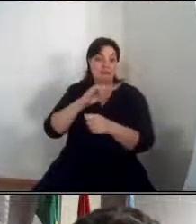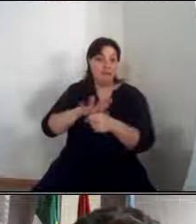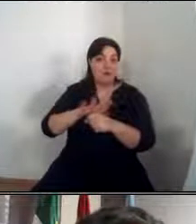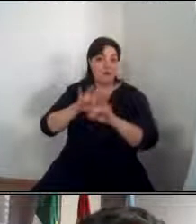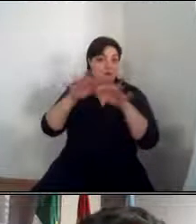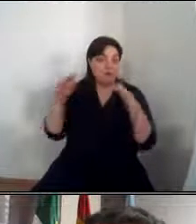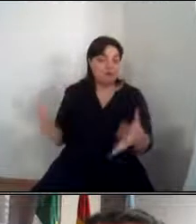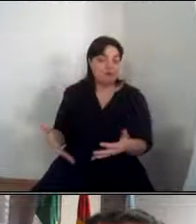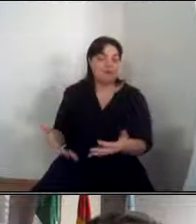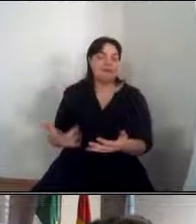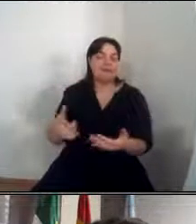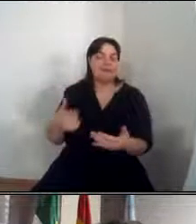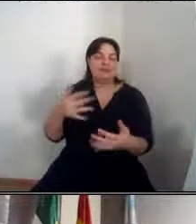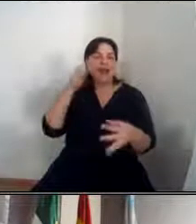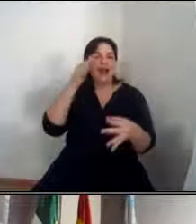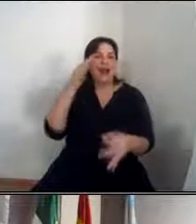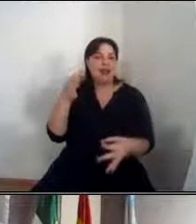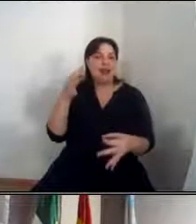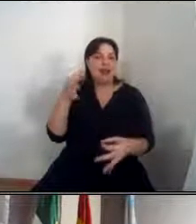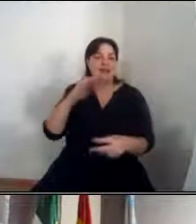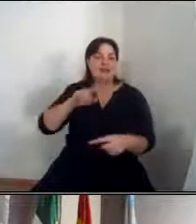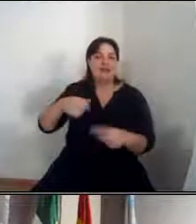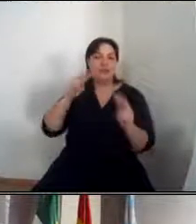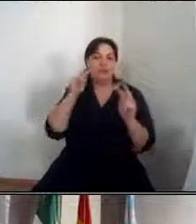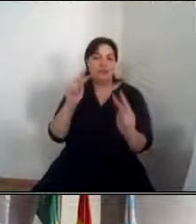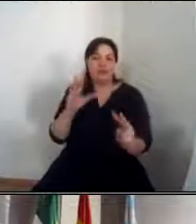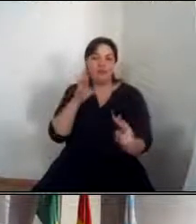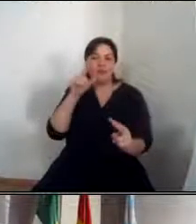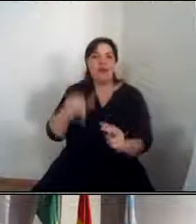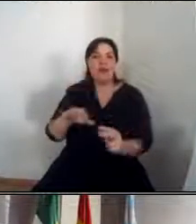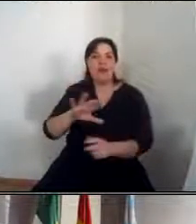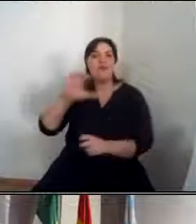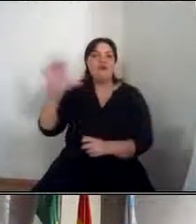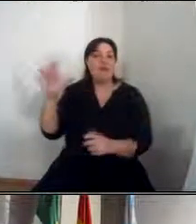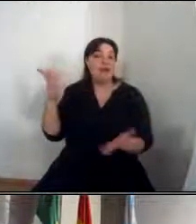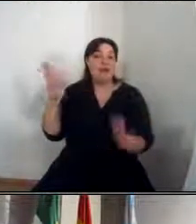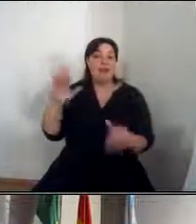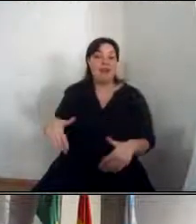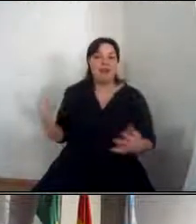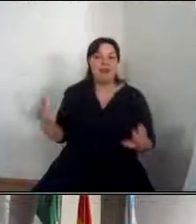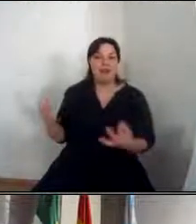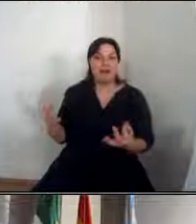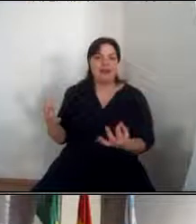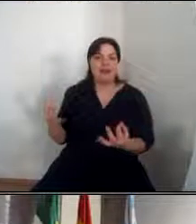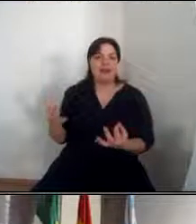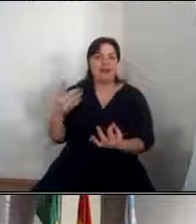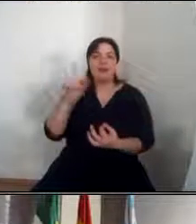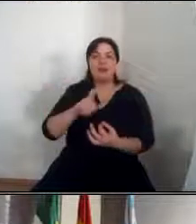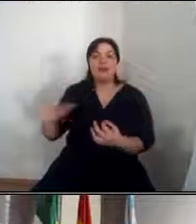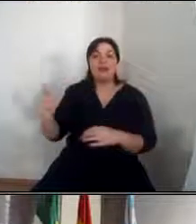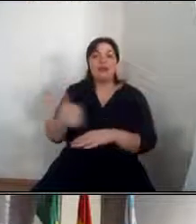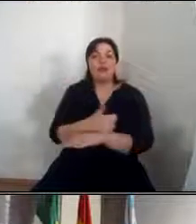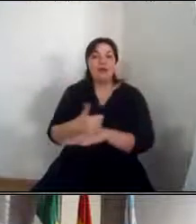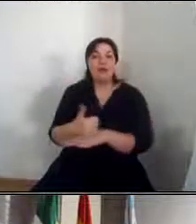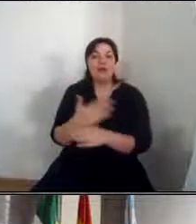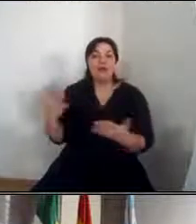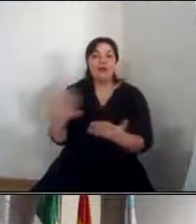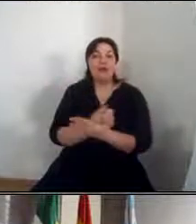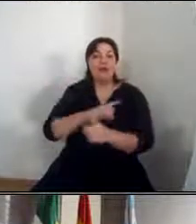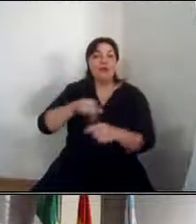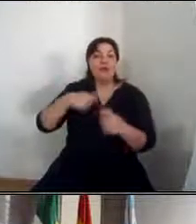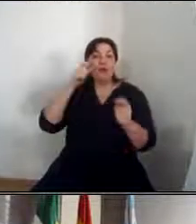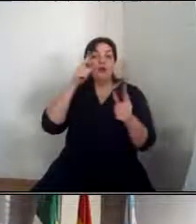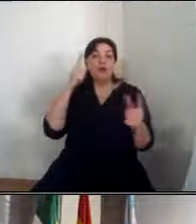es la realidad de esta Europa y cómo al final la gente, los ciudadanos, nos hemos dado